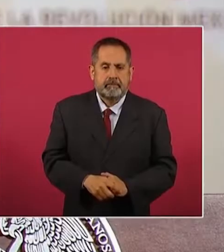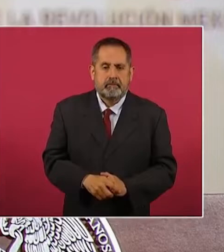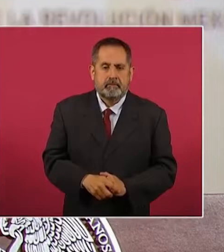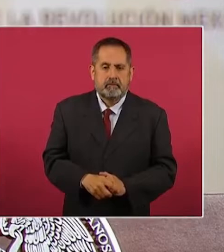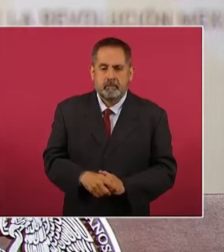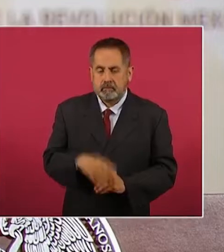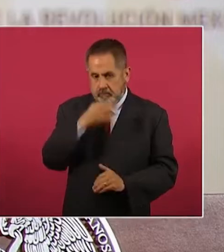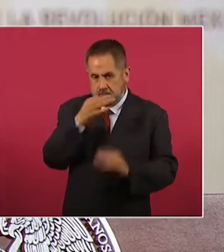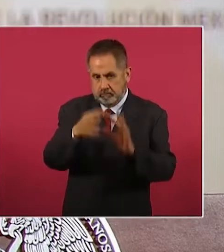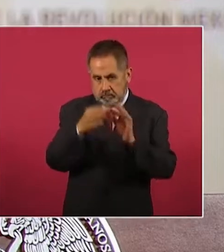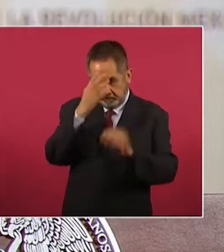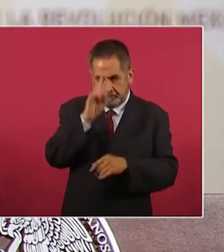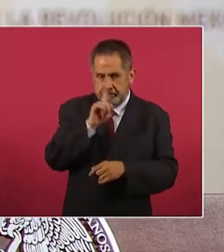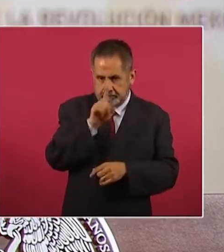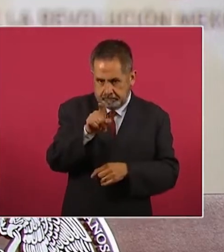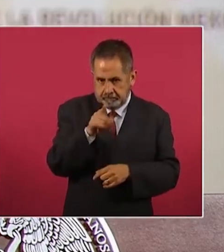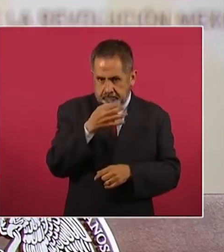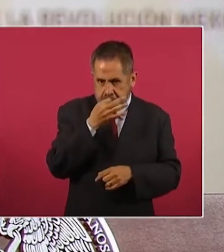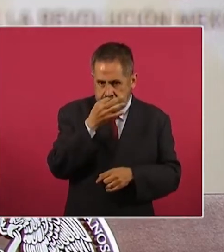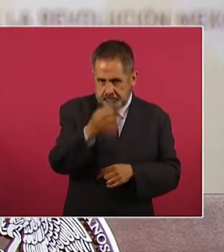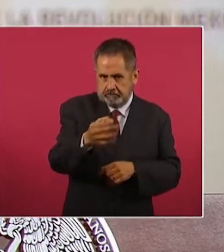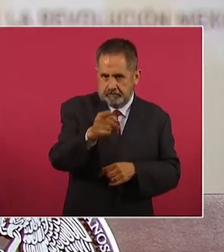Un dato para ti.